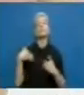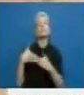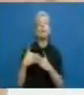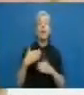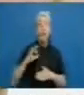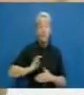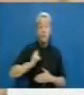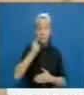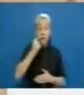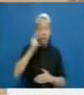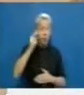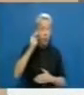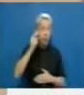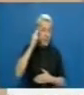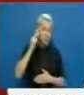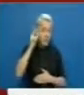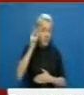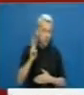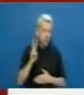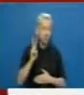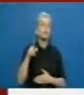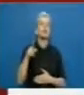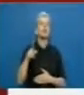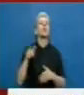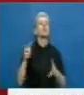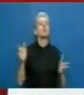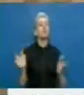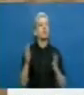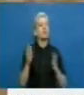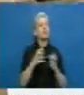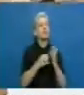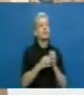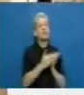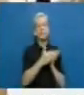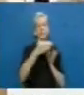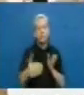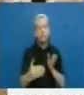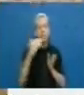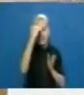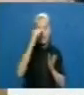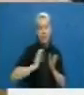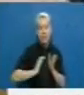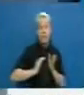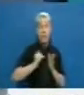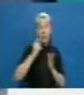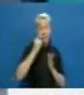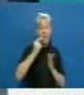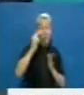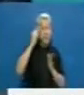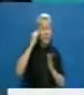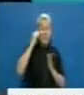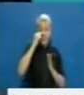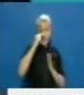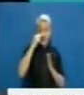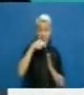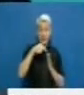1982 se impuso ya de manera directa la promoción industrial por 15 años. En 1997, cuando vencía, el gobierno